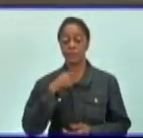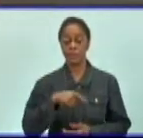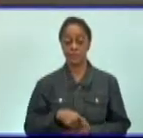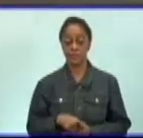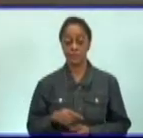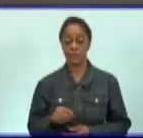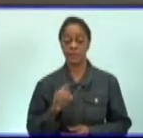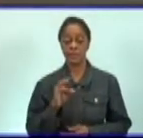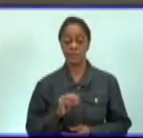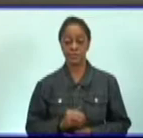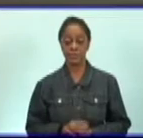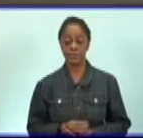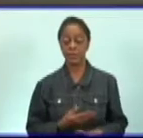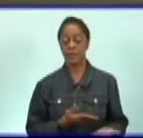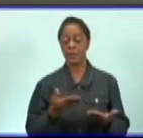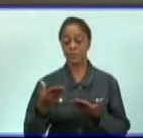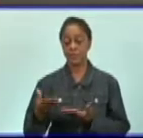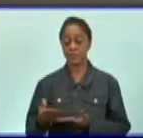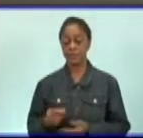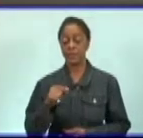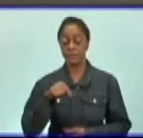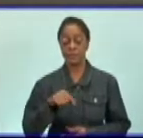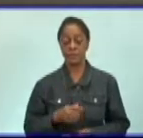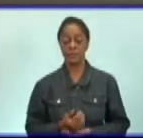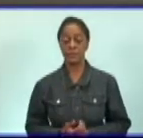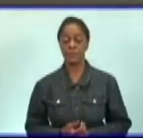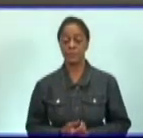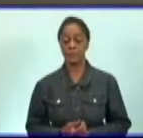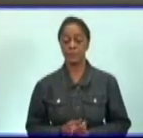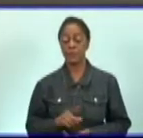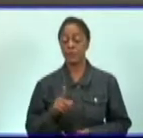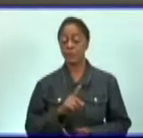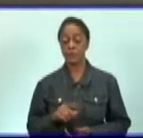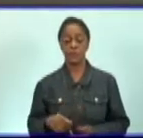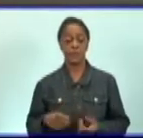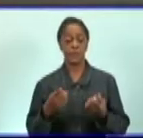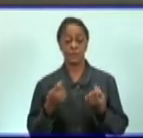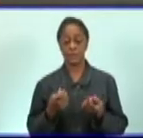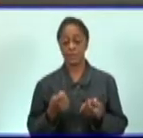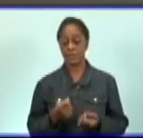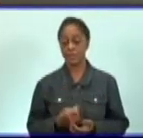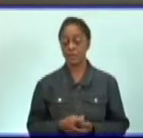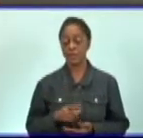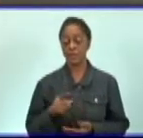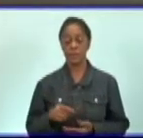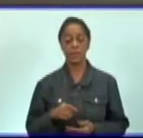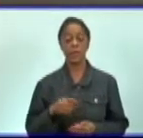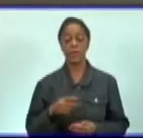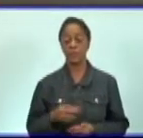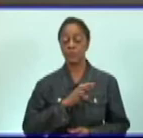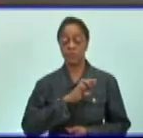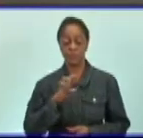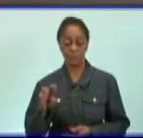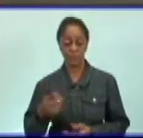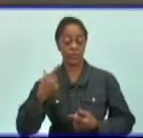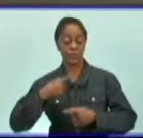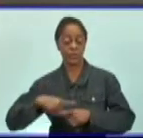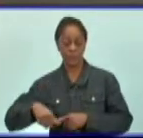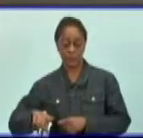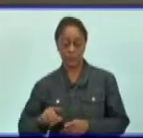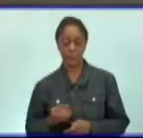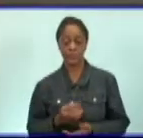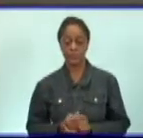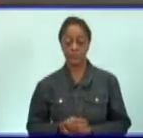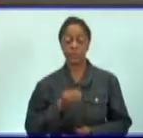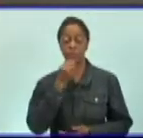se le van a presentar en estos momentos no es necesario que ustedes lo resuelvan. En otro momento